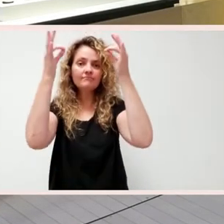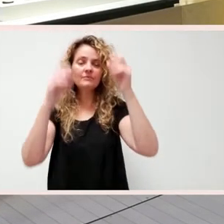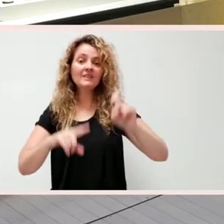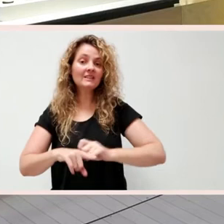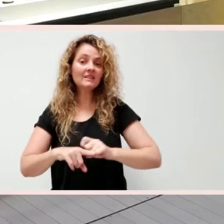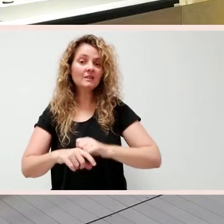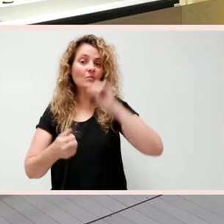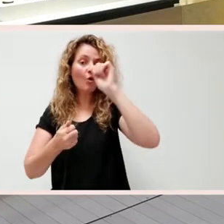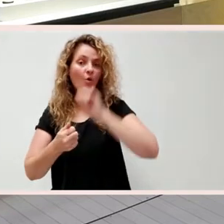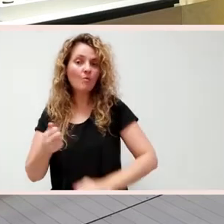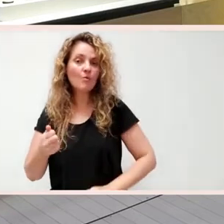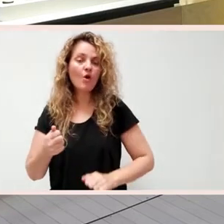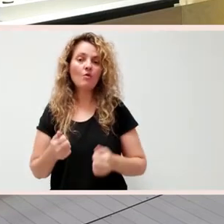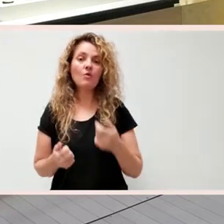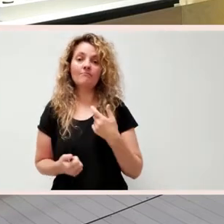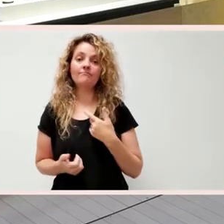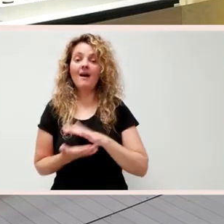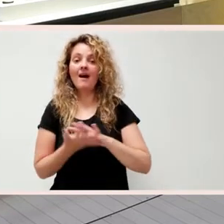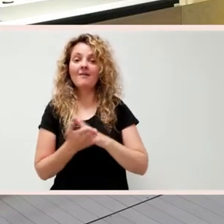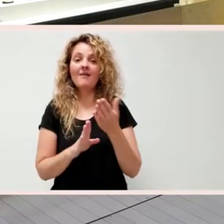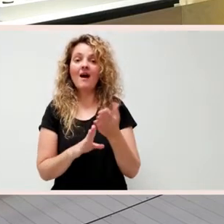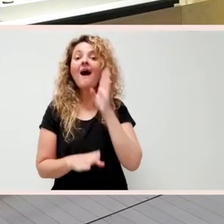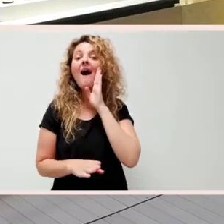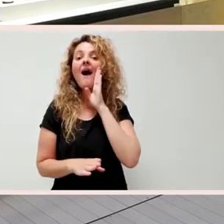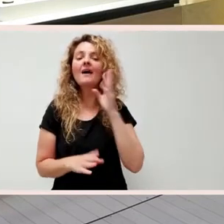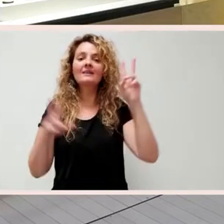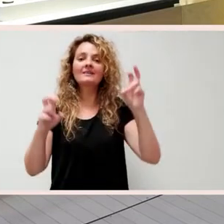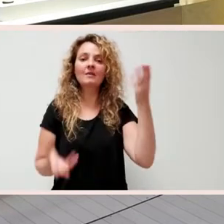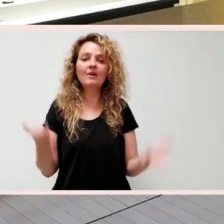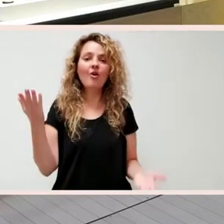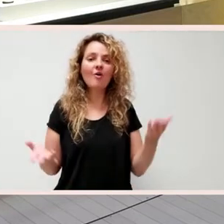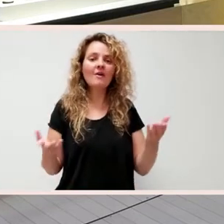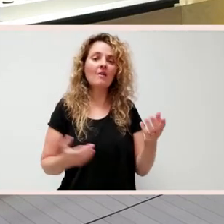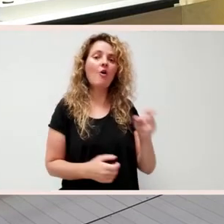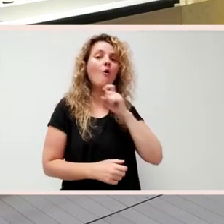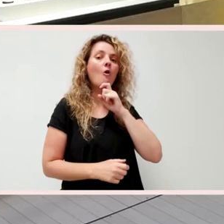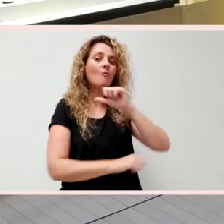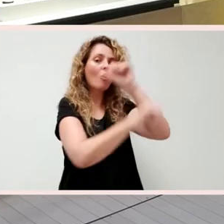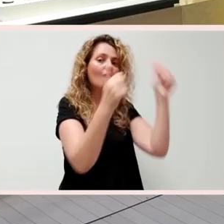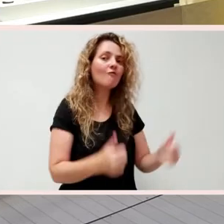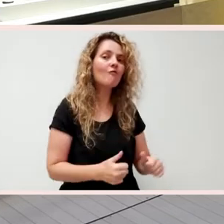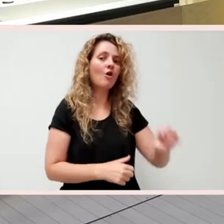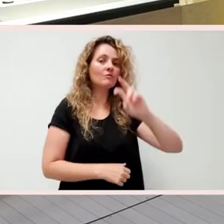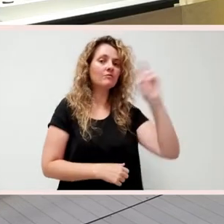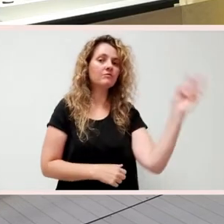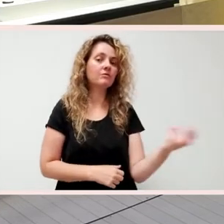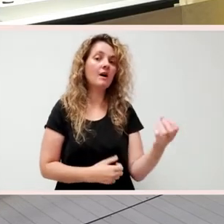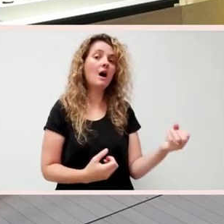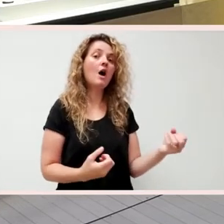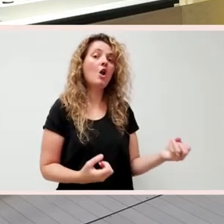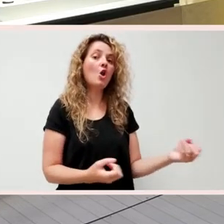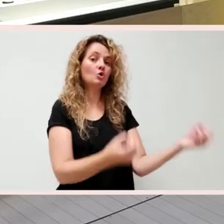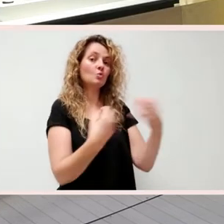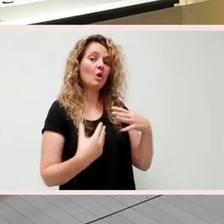bronces, falamos deste tipo de comparación estilística, que nos vai a dar un contexto xenérico que